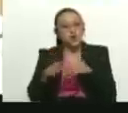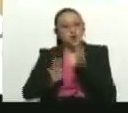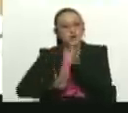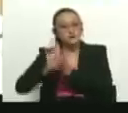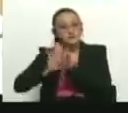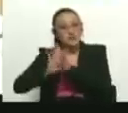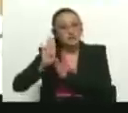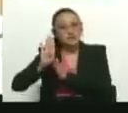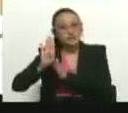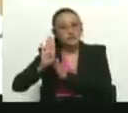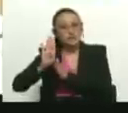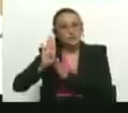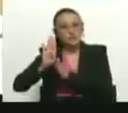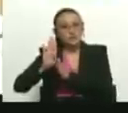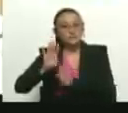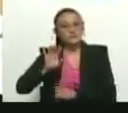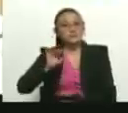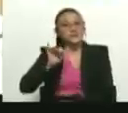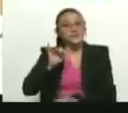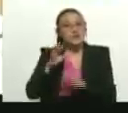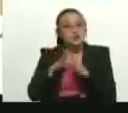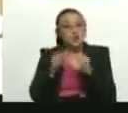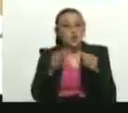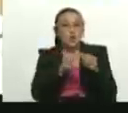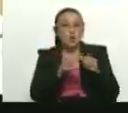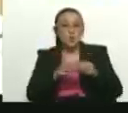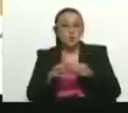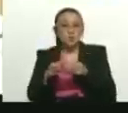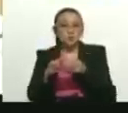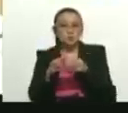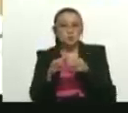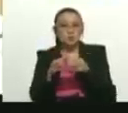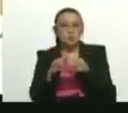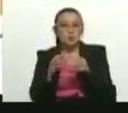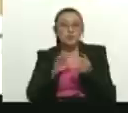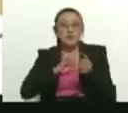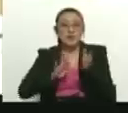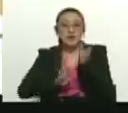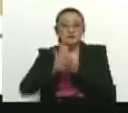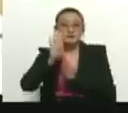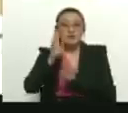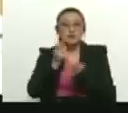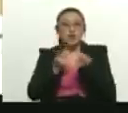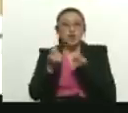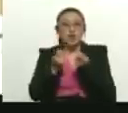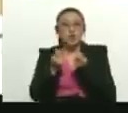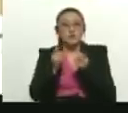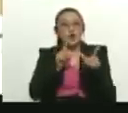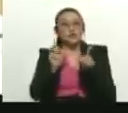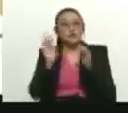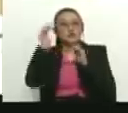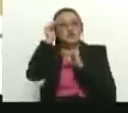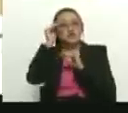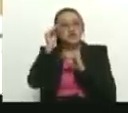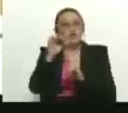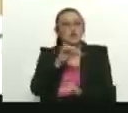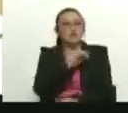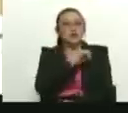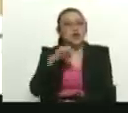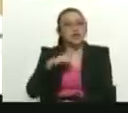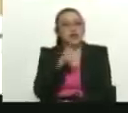crecimiento y todos los sectores del crecimiento económico han sido atendidos de manera